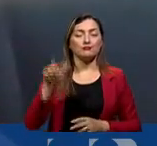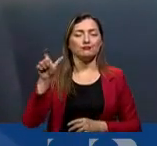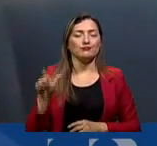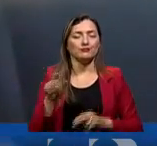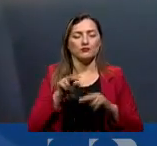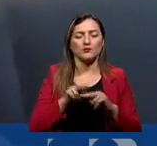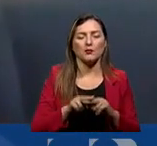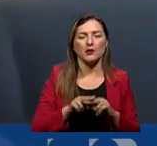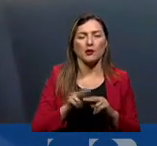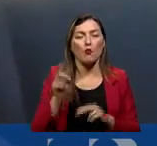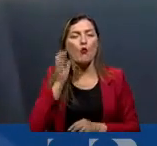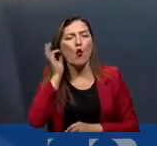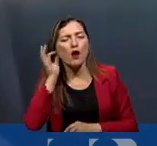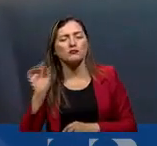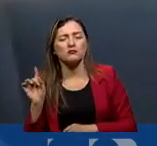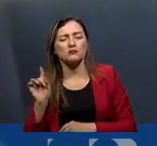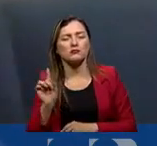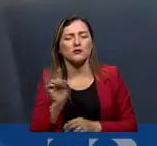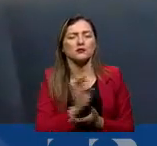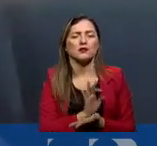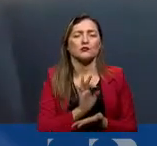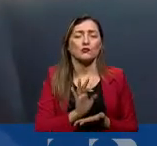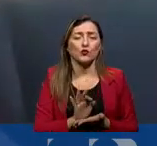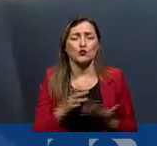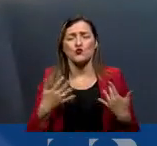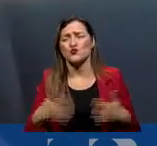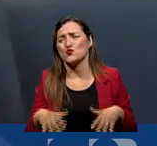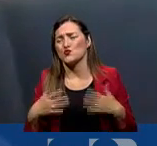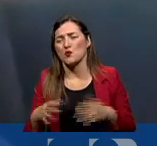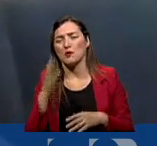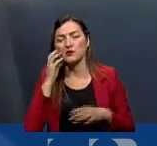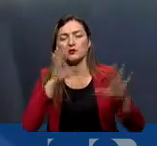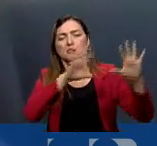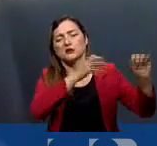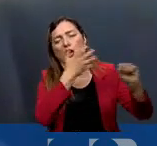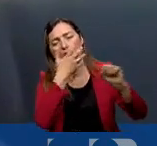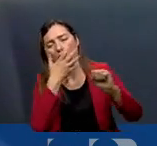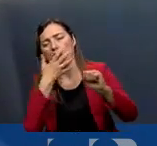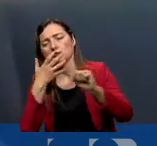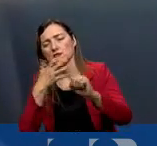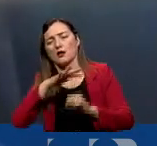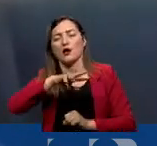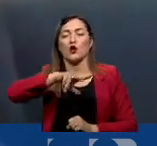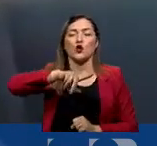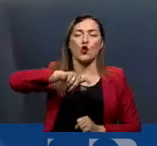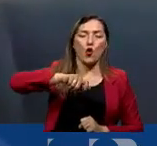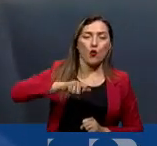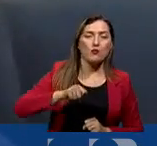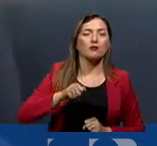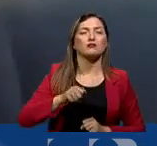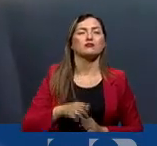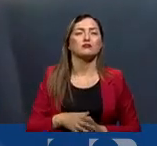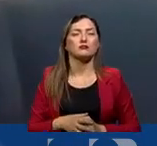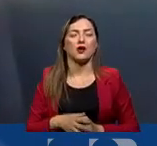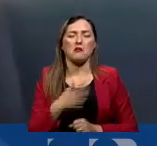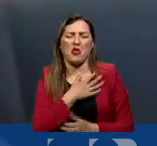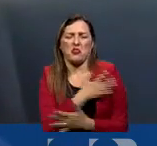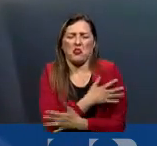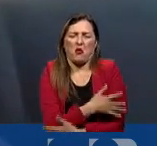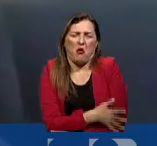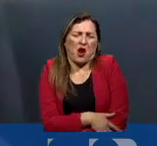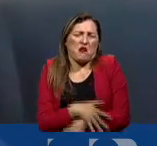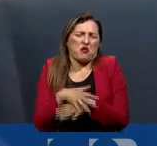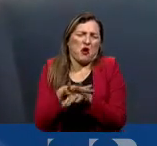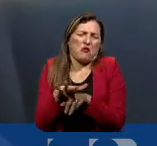cliente que la cliente También tenemos miles de testimonios que cuentan sobre cómo las han secuestrado por ejemplo cómo les han robado y mientras les robaban las iban tocando